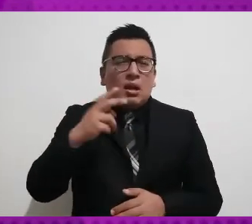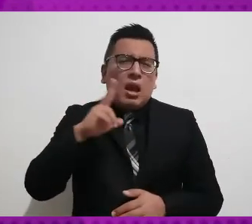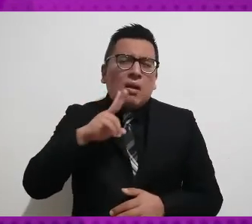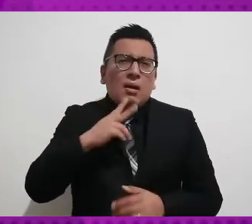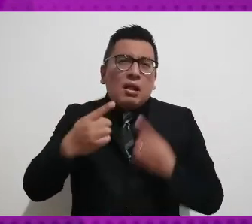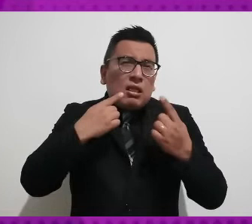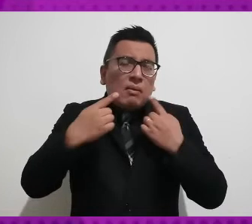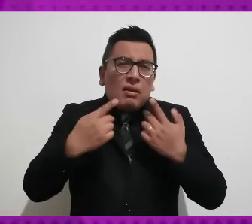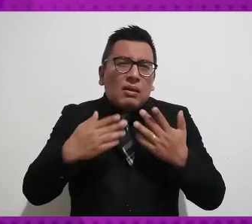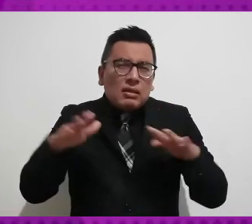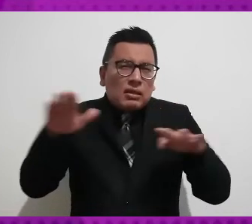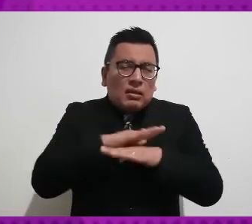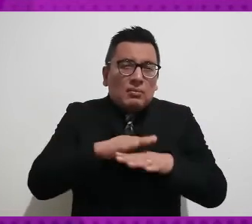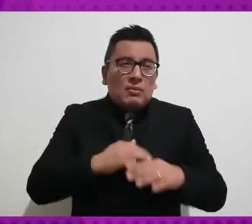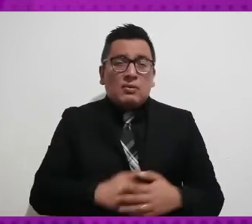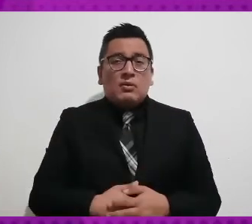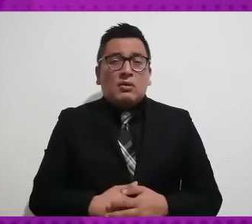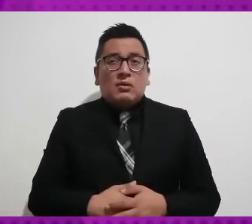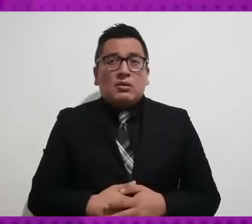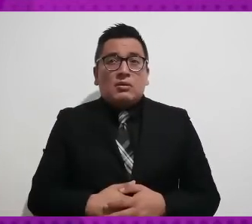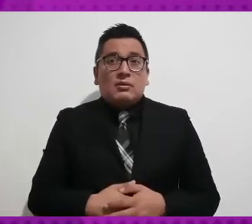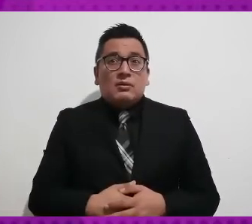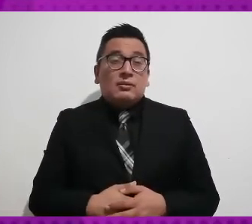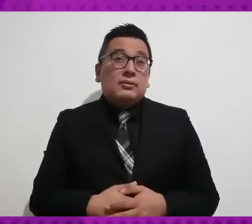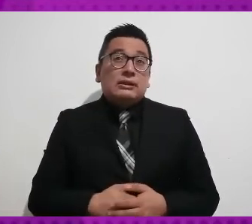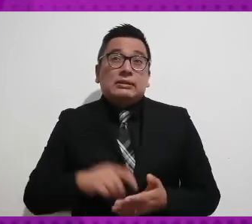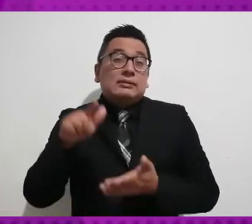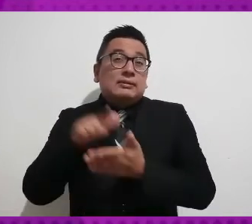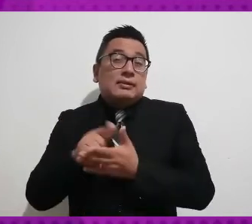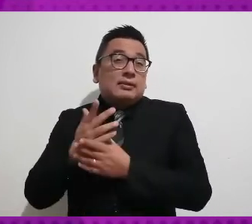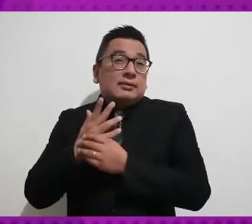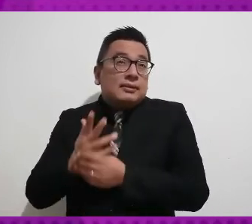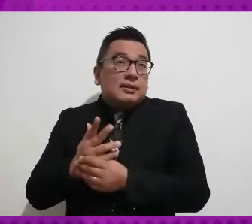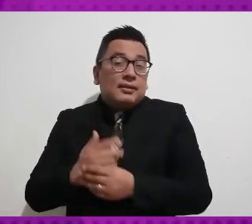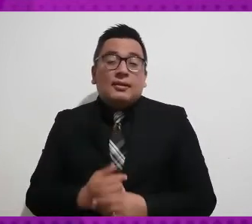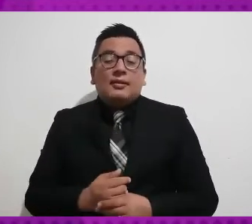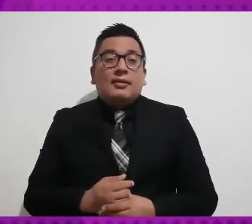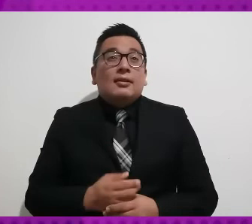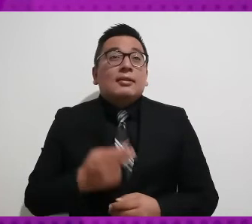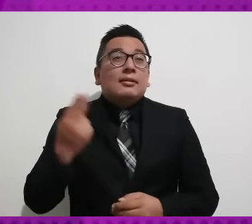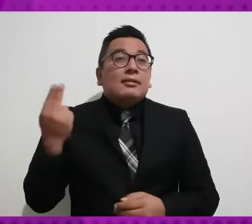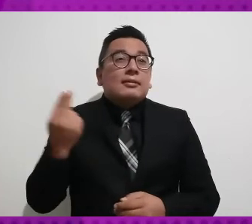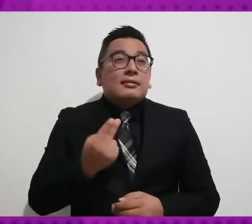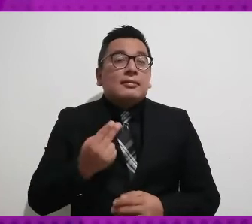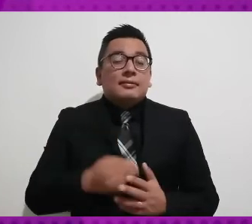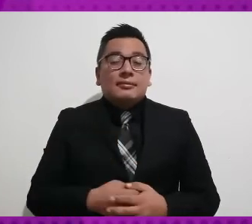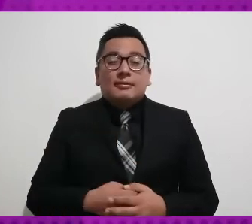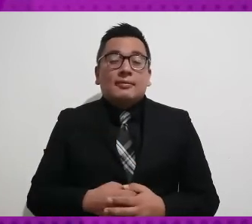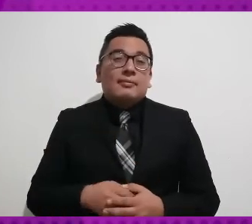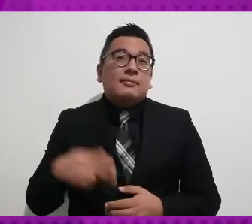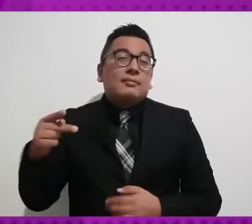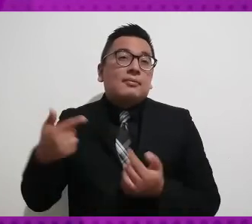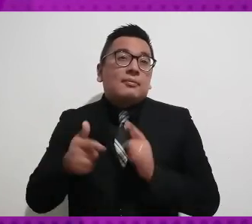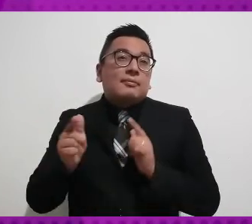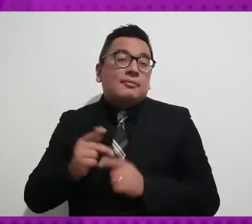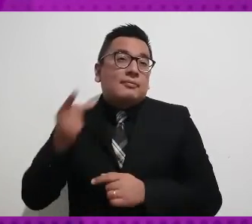de llevar a cabo estos debates, hay que comentarlo. La ley establece también que tiene que ser en